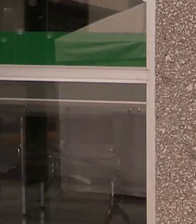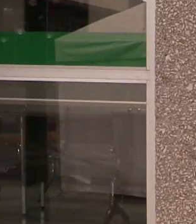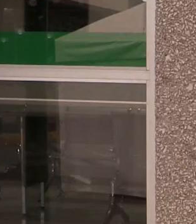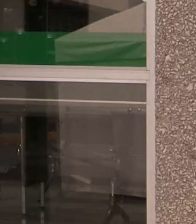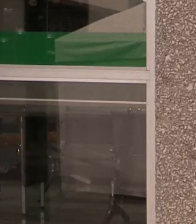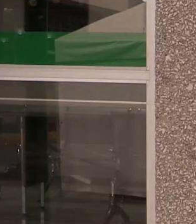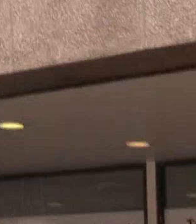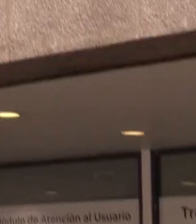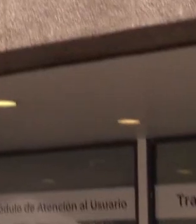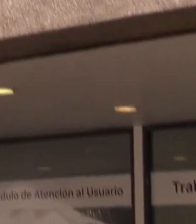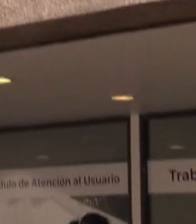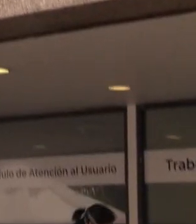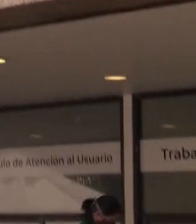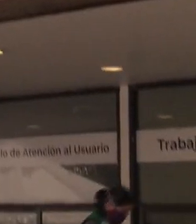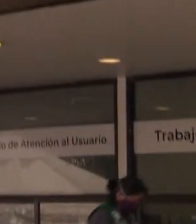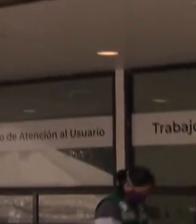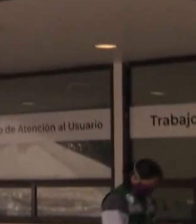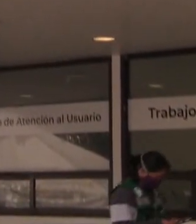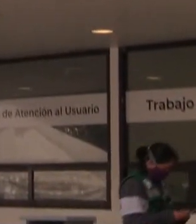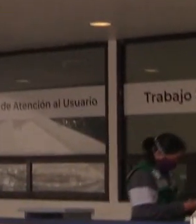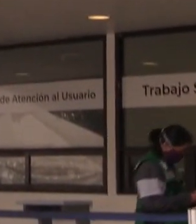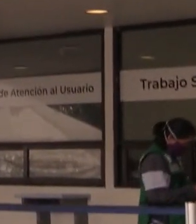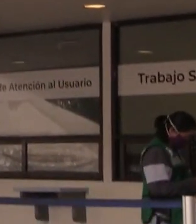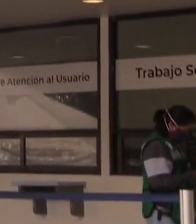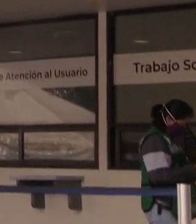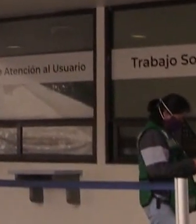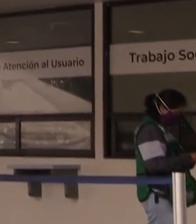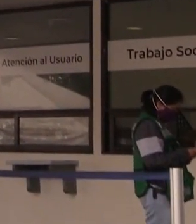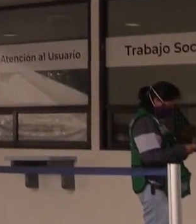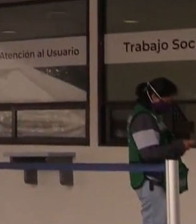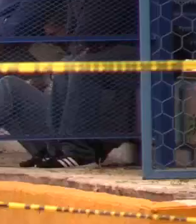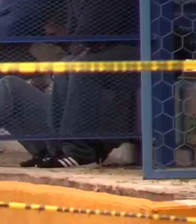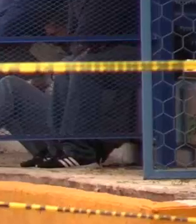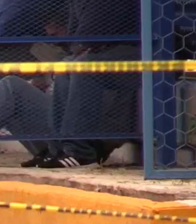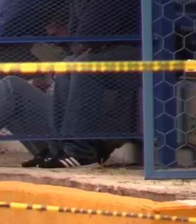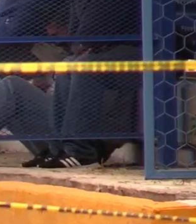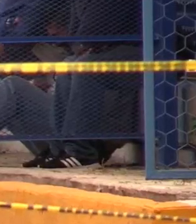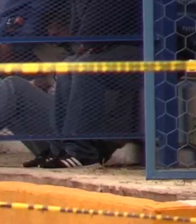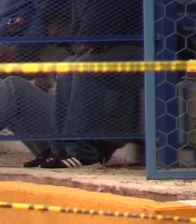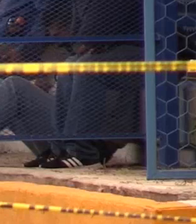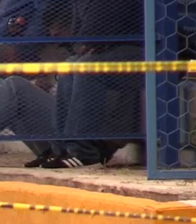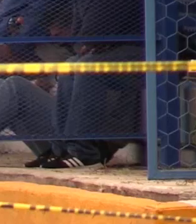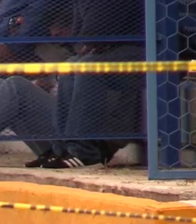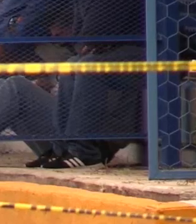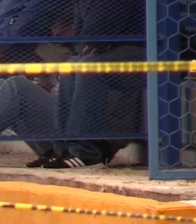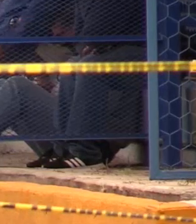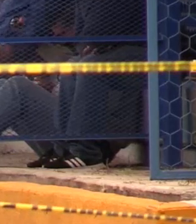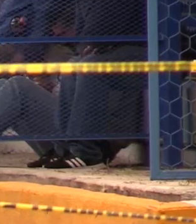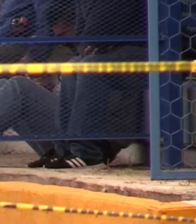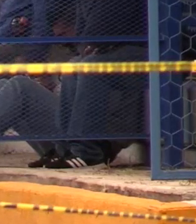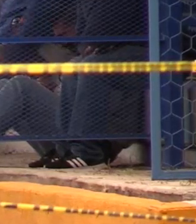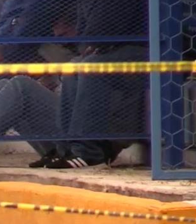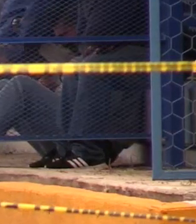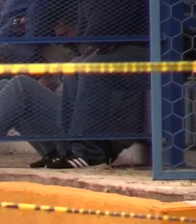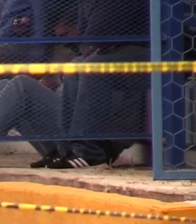una etapa de nueva normalidad que opera con base en un semáforo epidemiológico de cuatro colores que determina las actividades que se pueden